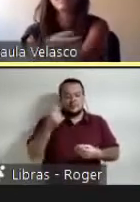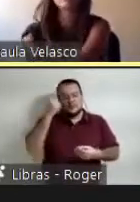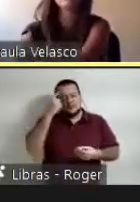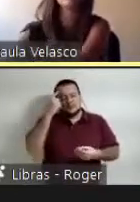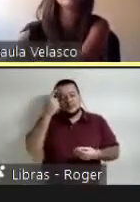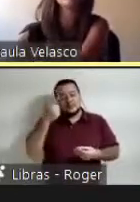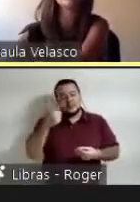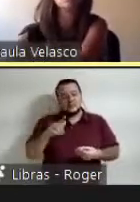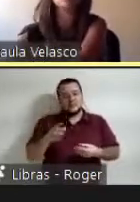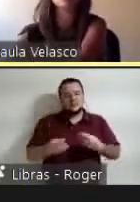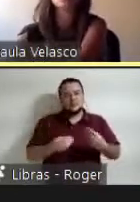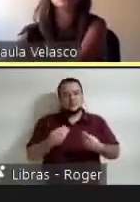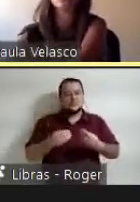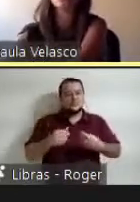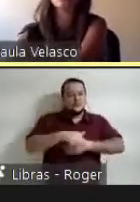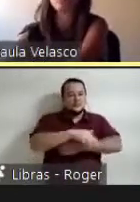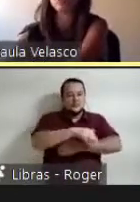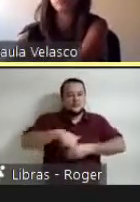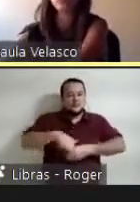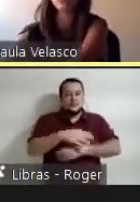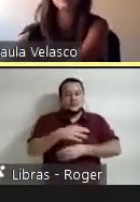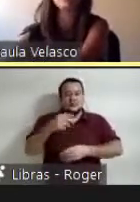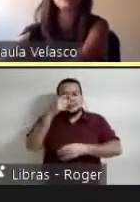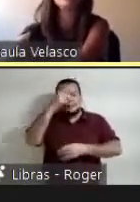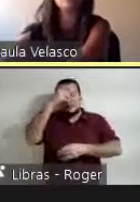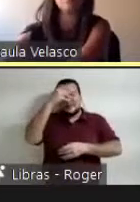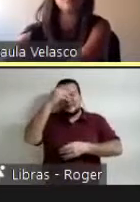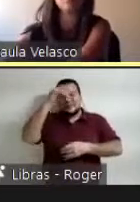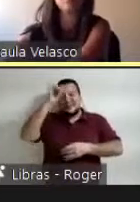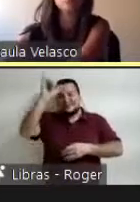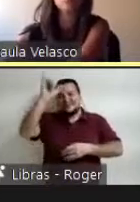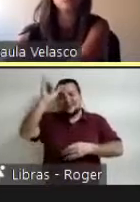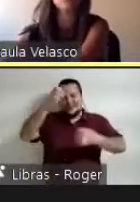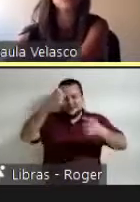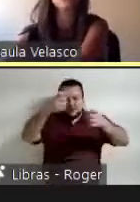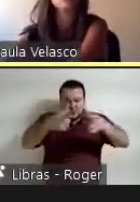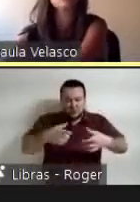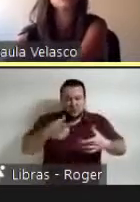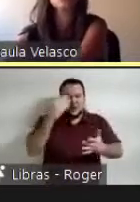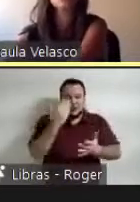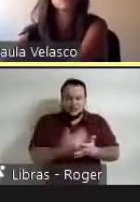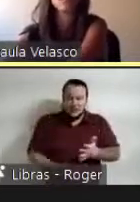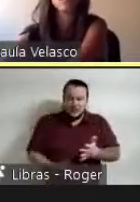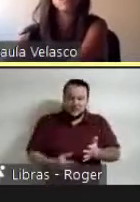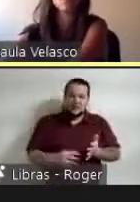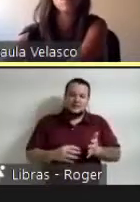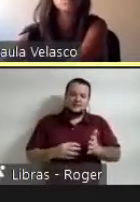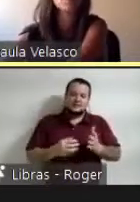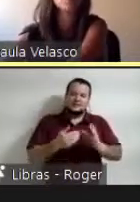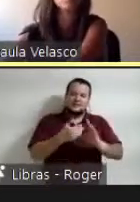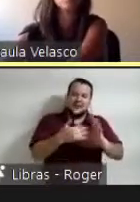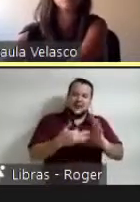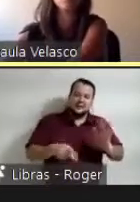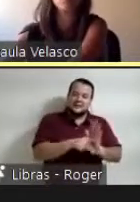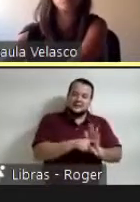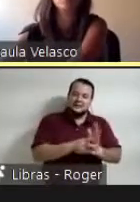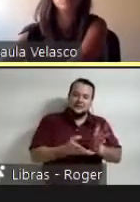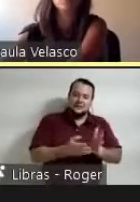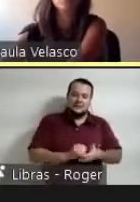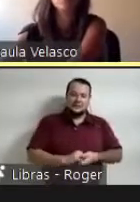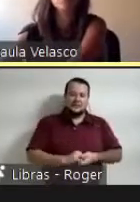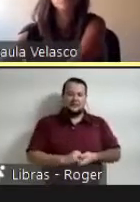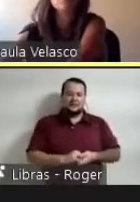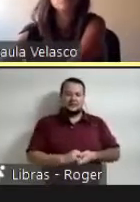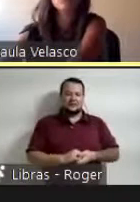carácter permitiéndole hacer un espacio que no sea un camino sino un destino principal uno que podía ofrecer luz y aire a los espacios interiores